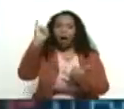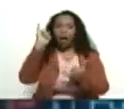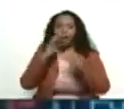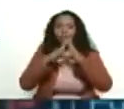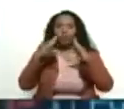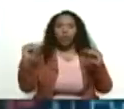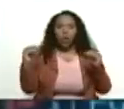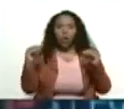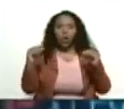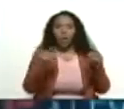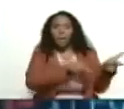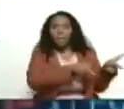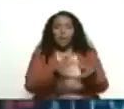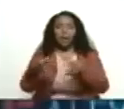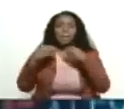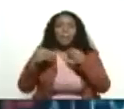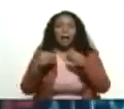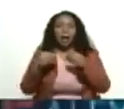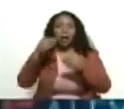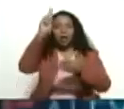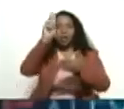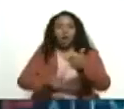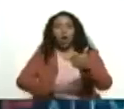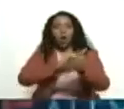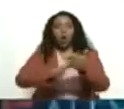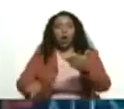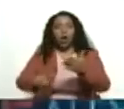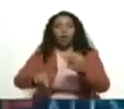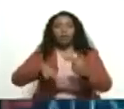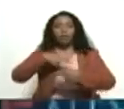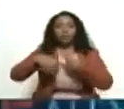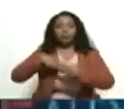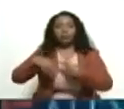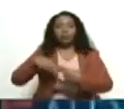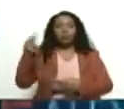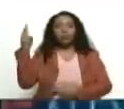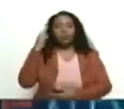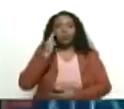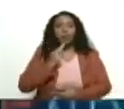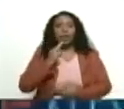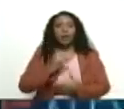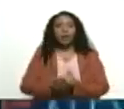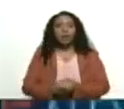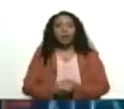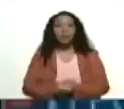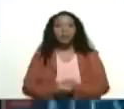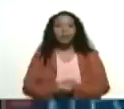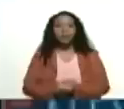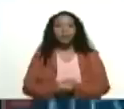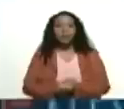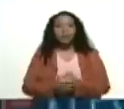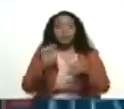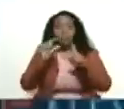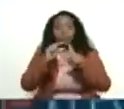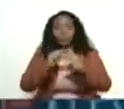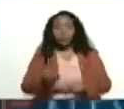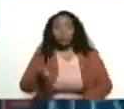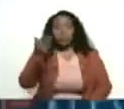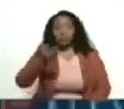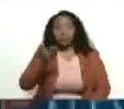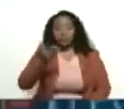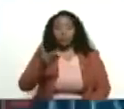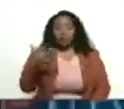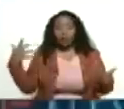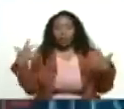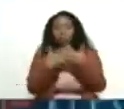los planes para acabar con la revolución bolivariana. La palabra clave era